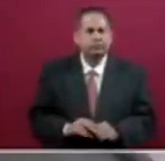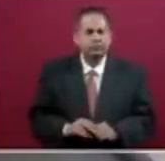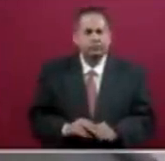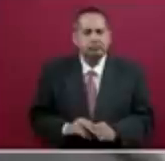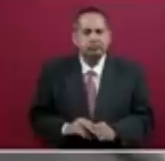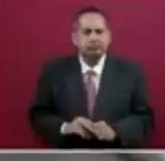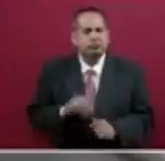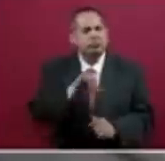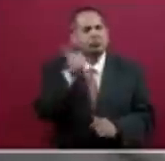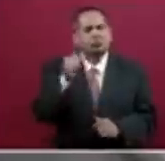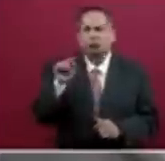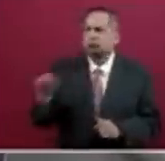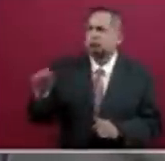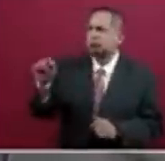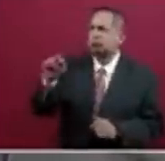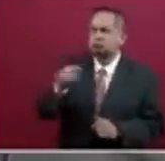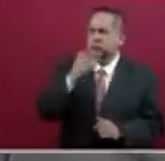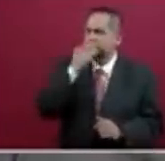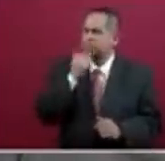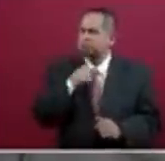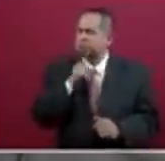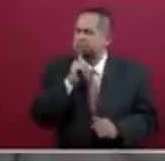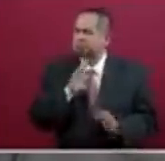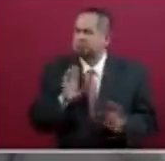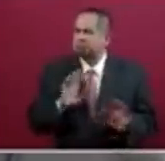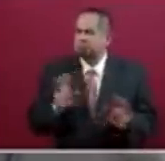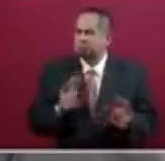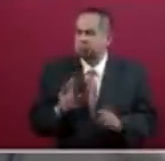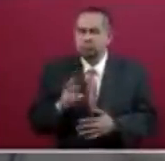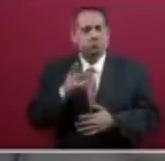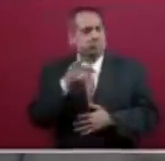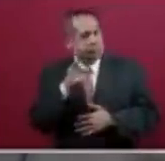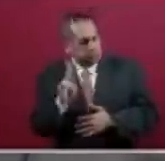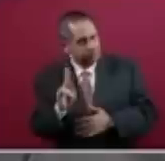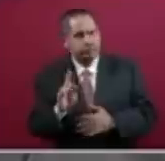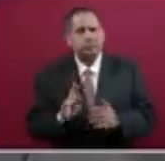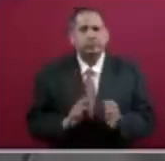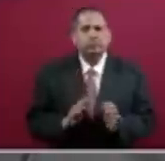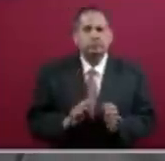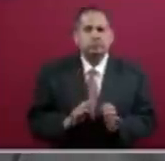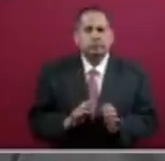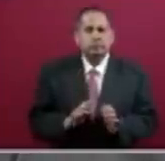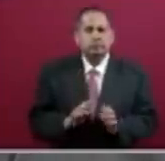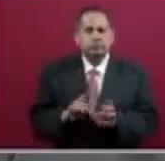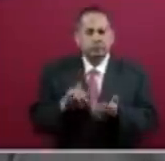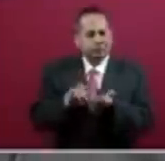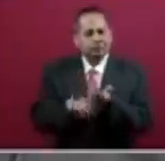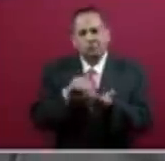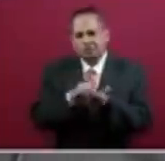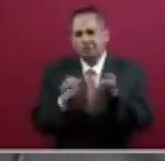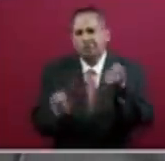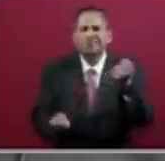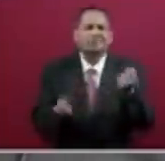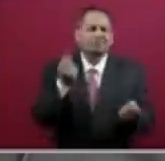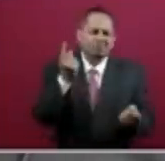En los otros casos no, de todas maneras no dejan de haber